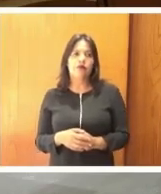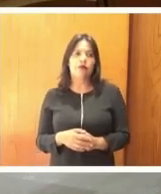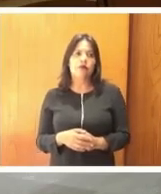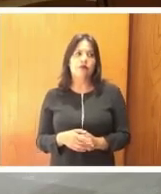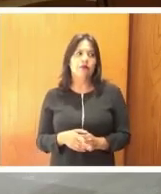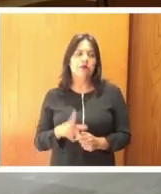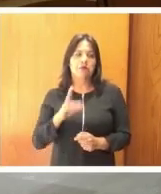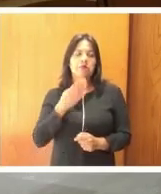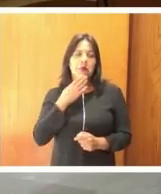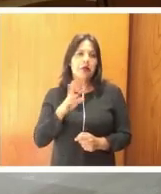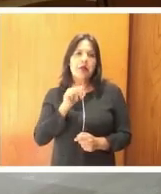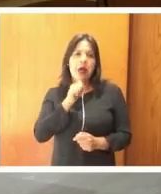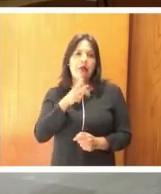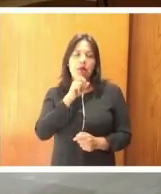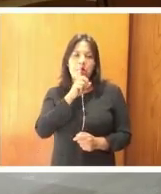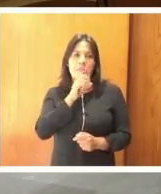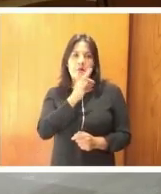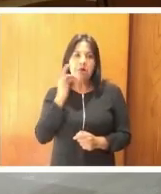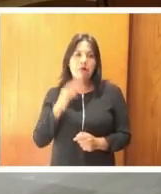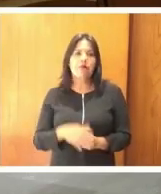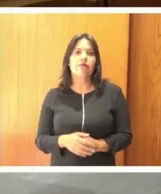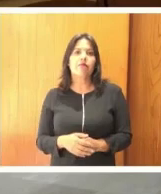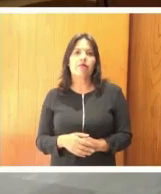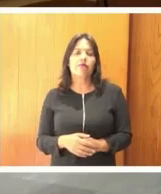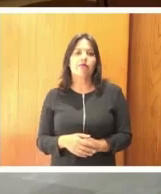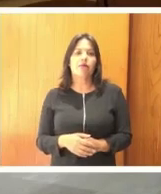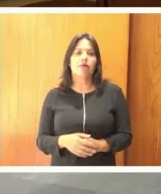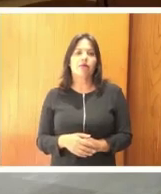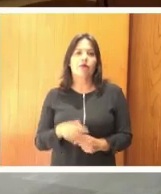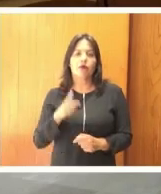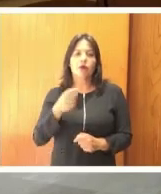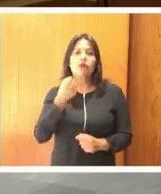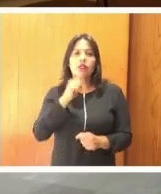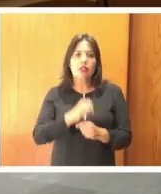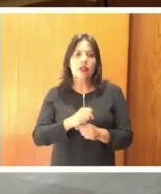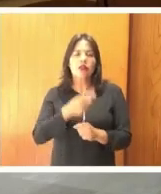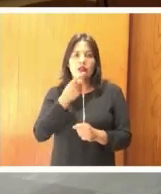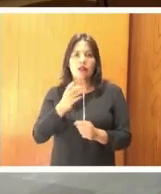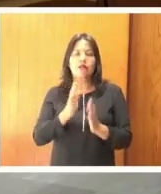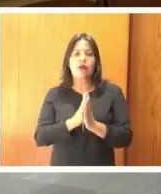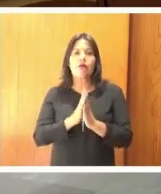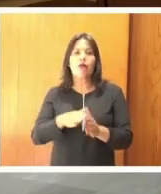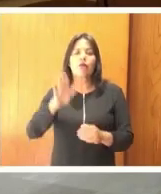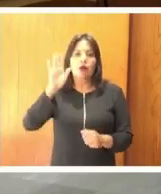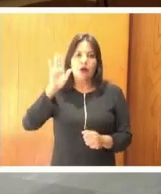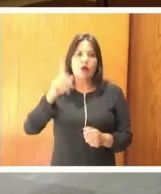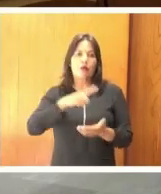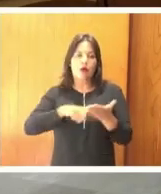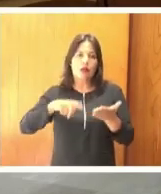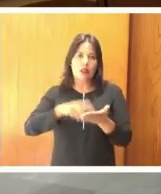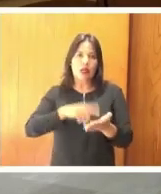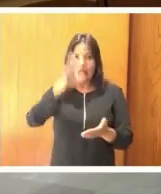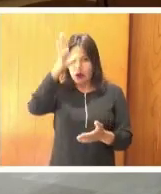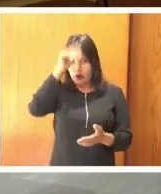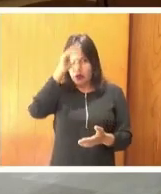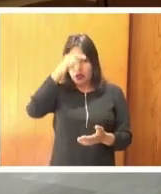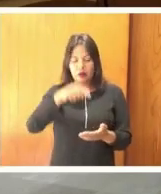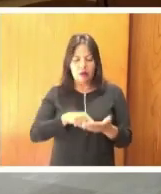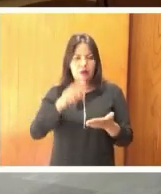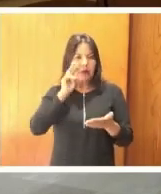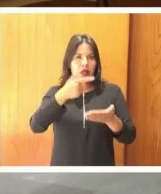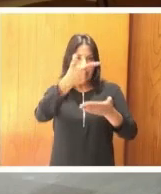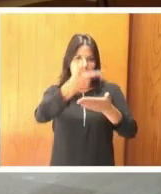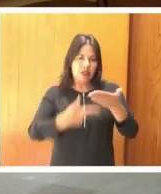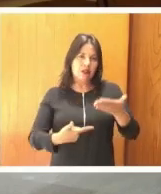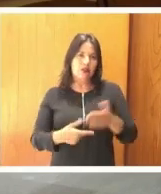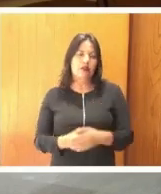Muy bien. Si no lo hubiere, señor secretario, le pido que tome la votación de los dos acuerdos que se listan en este apartado.